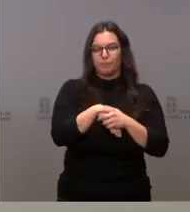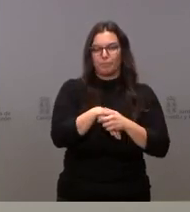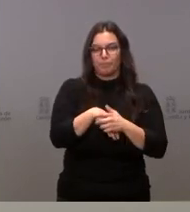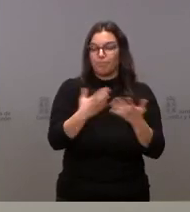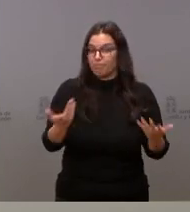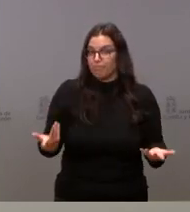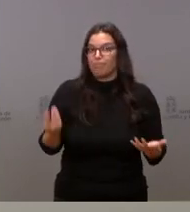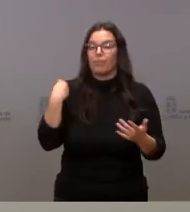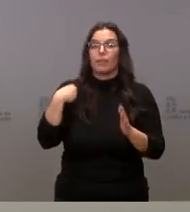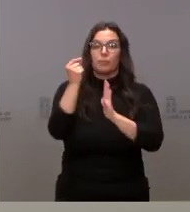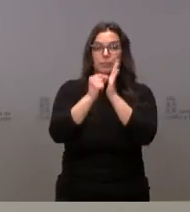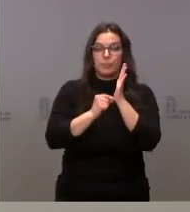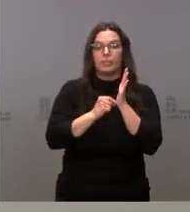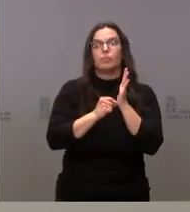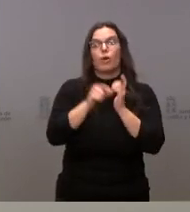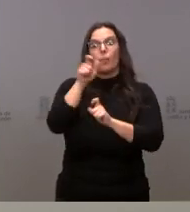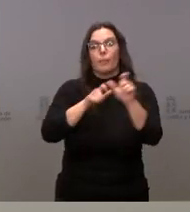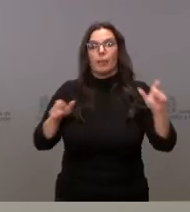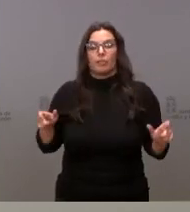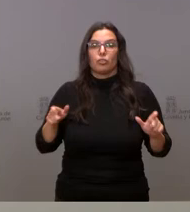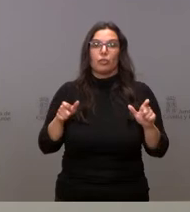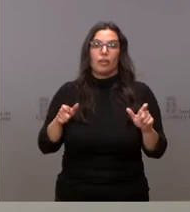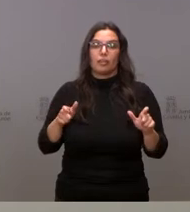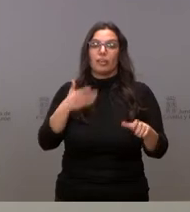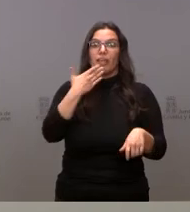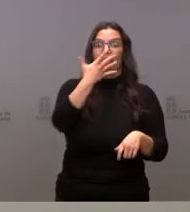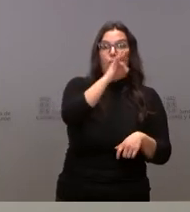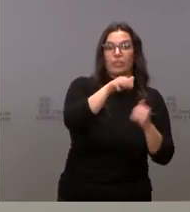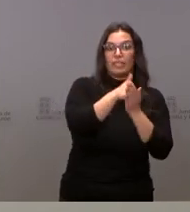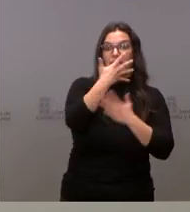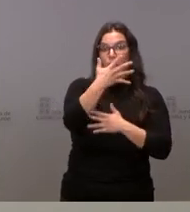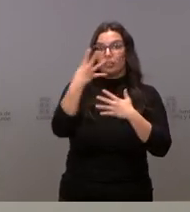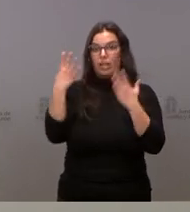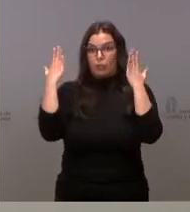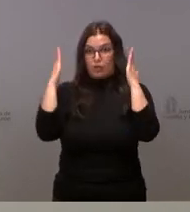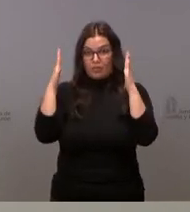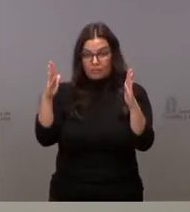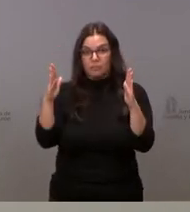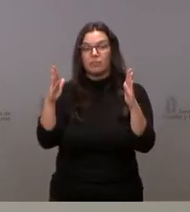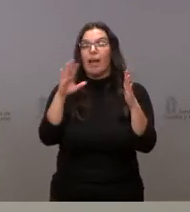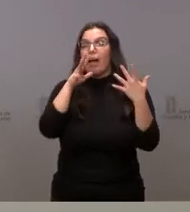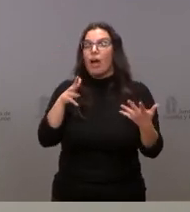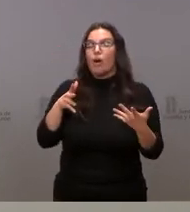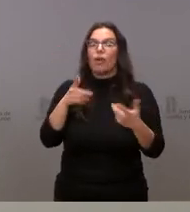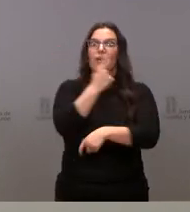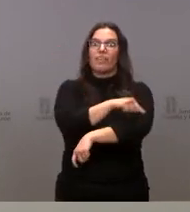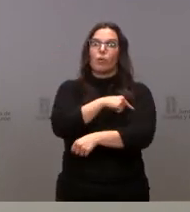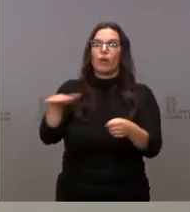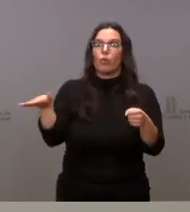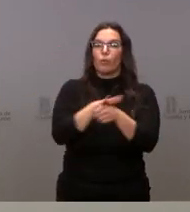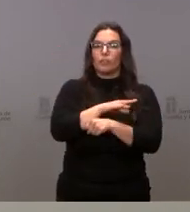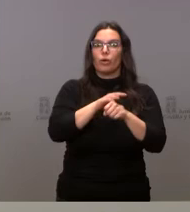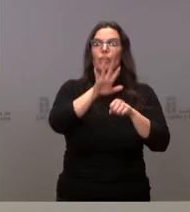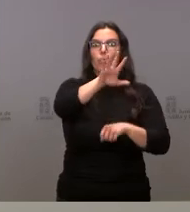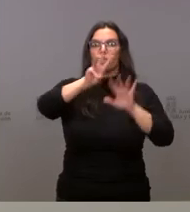de cobertura de población elegible para dosis de recuerdo entre los 50 y los 59 años en este momento tenemos una cobertura del 50 y